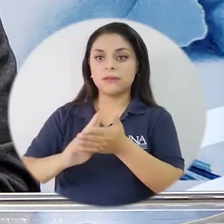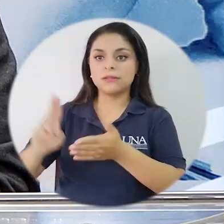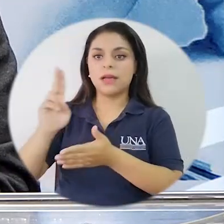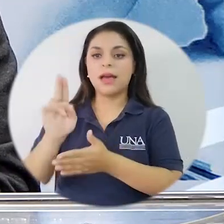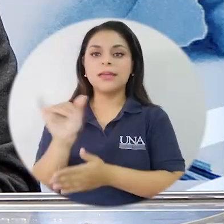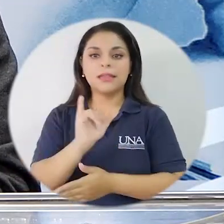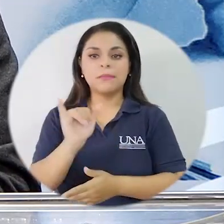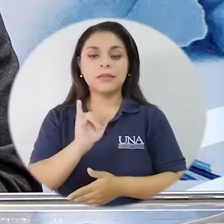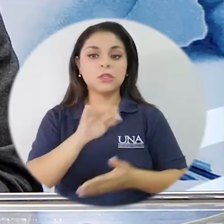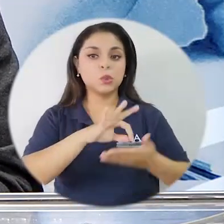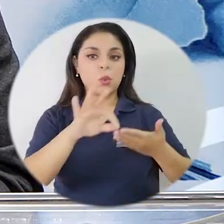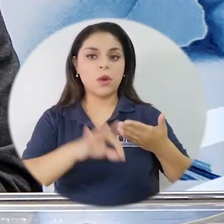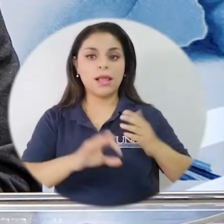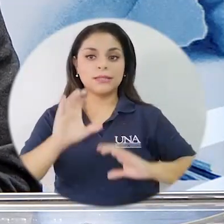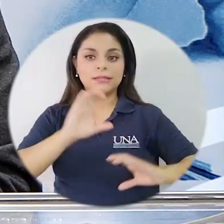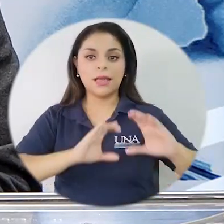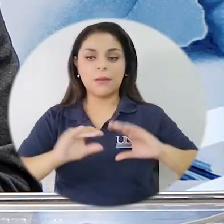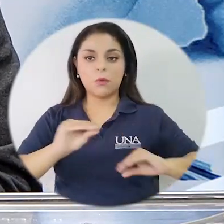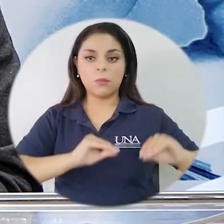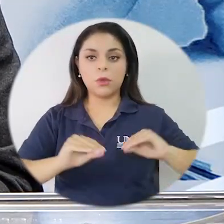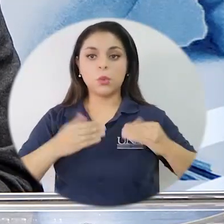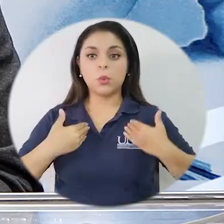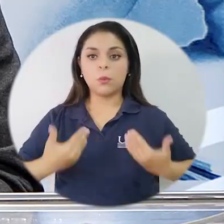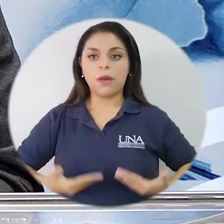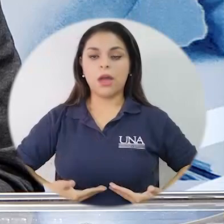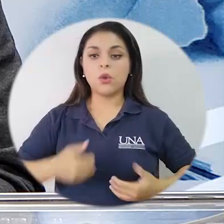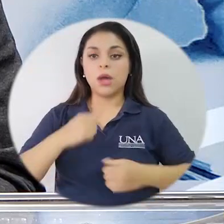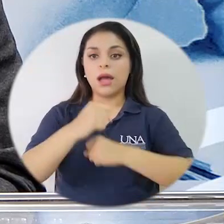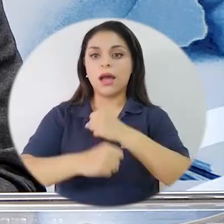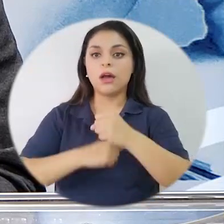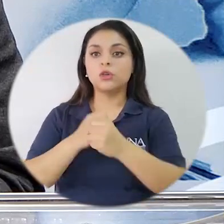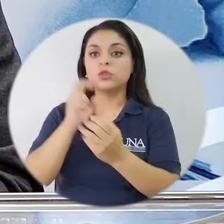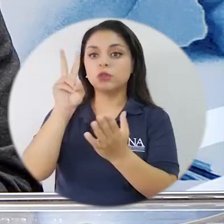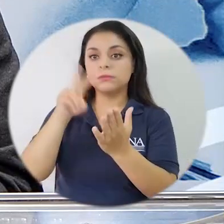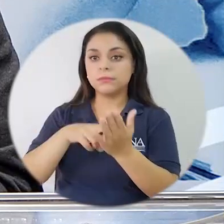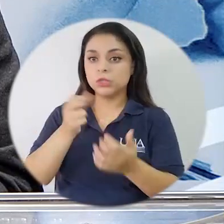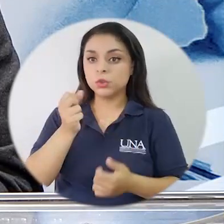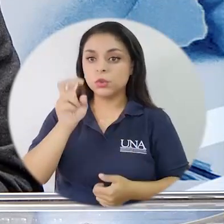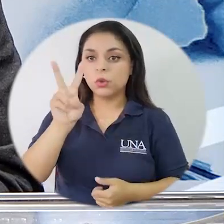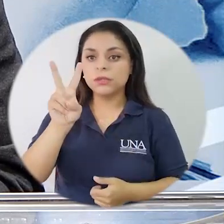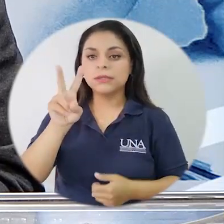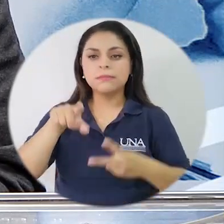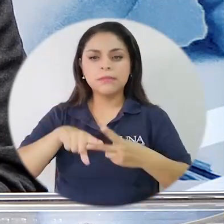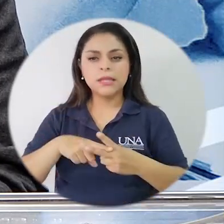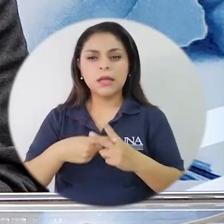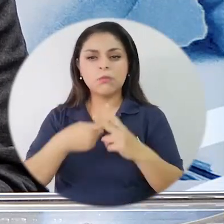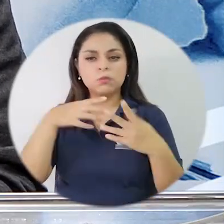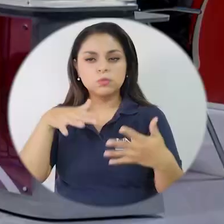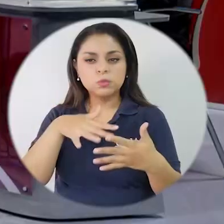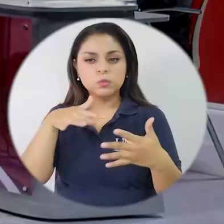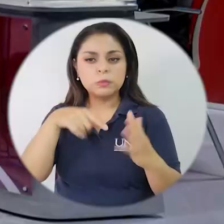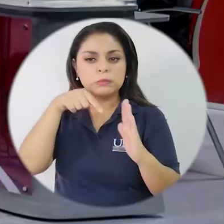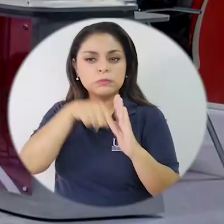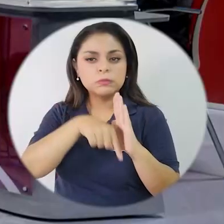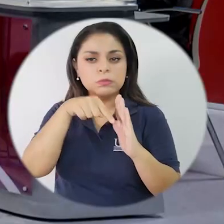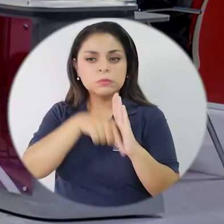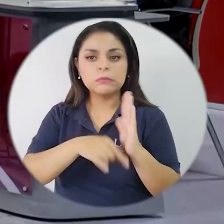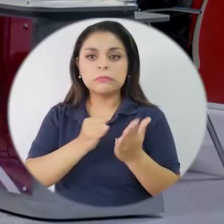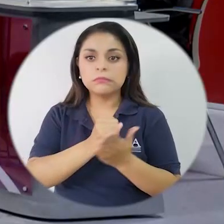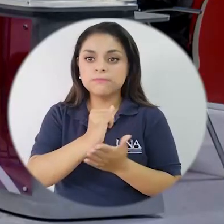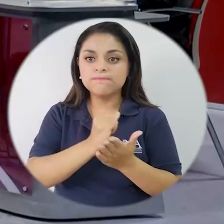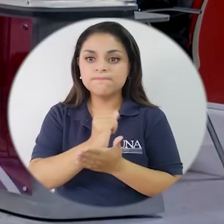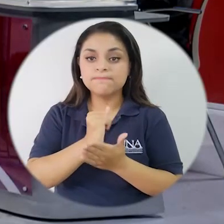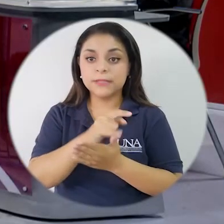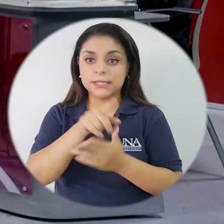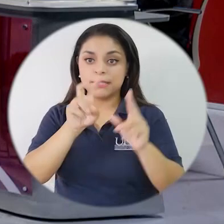Escuela de Ciencias del Movimiento Humano, por ahí del año 2012 empezamos a hacer las primeras investigaciones más a profundidad con respecto a este tema